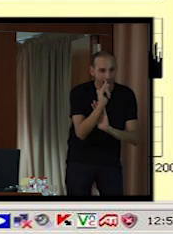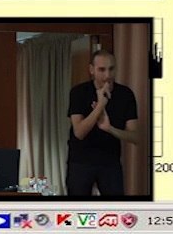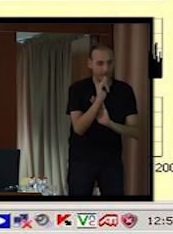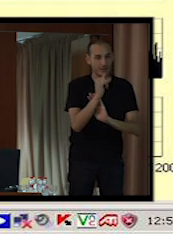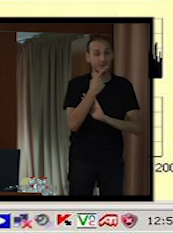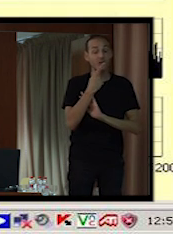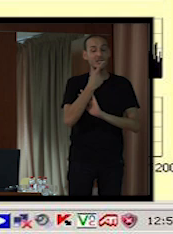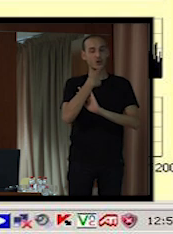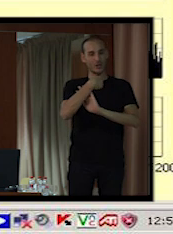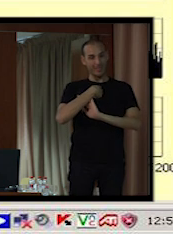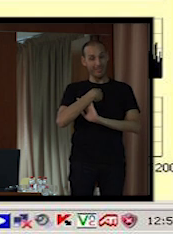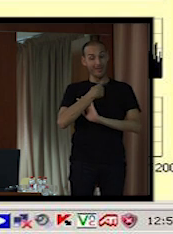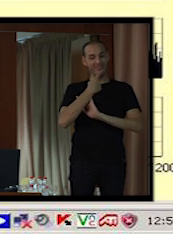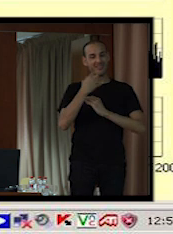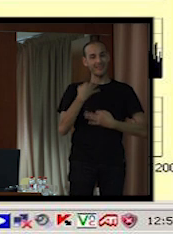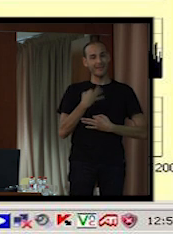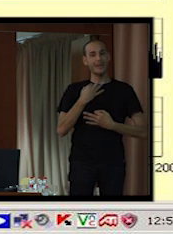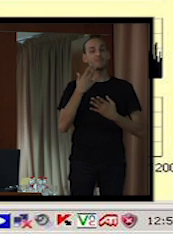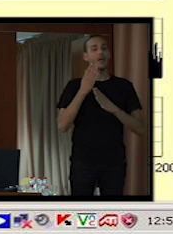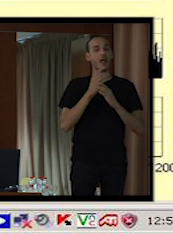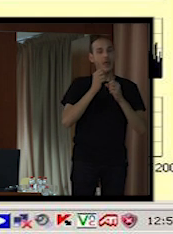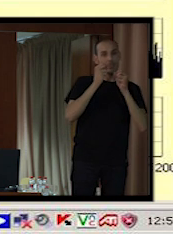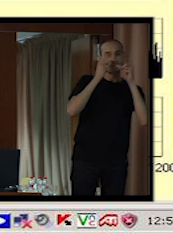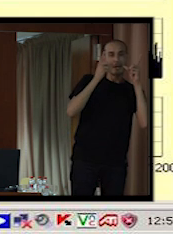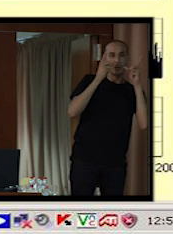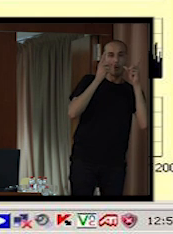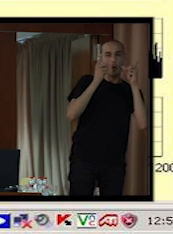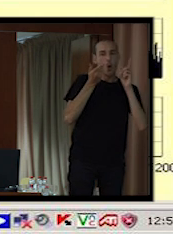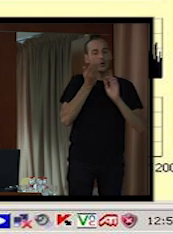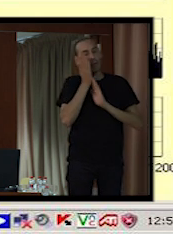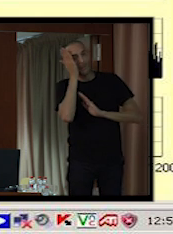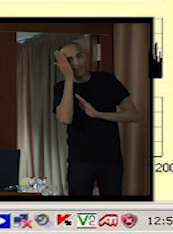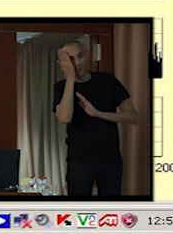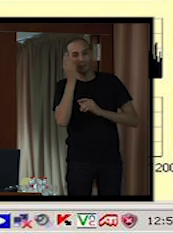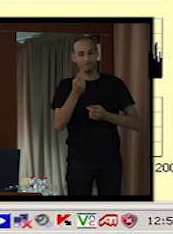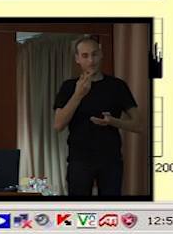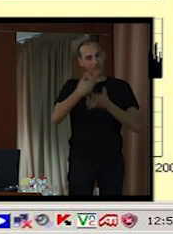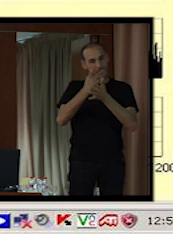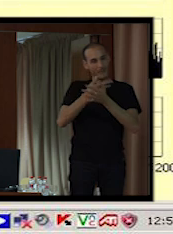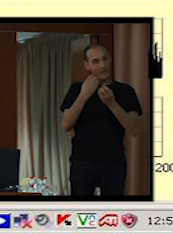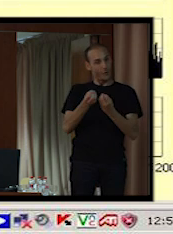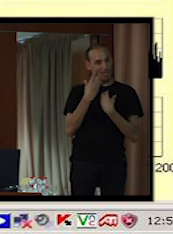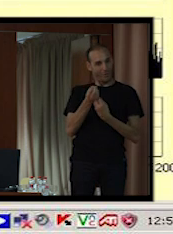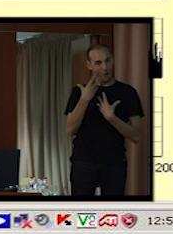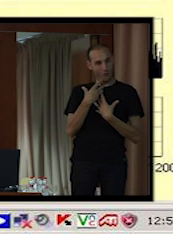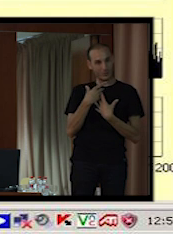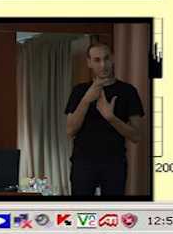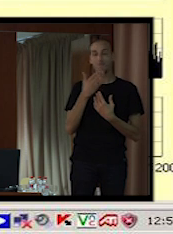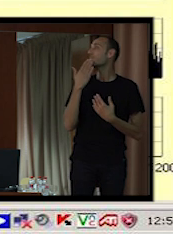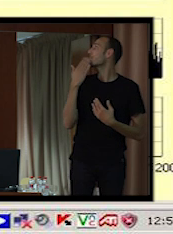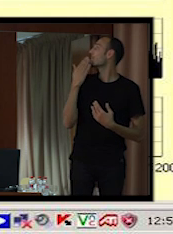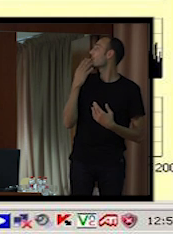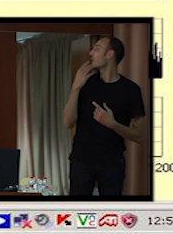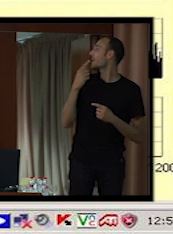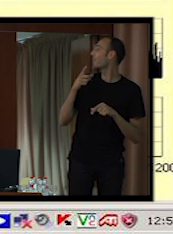cuándo el paciente está durmiendo y cuándo el paciente está despierto. Si os fijáis, en la parte de abajo está las 12, las 6 de la tarde, las